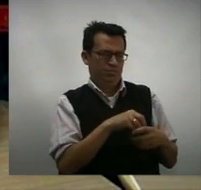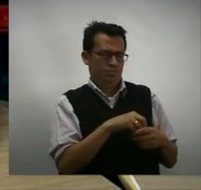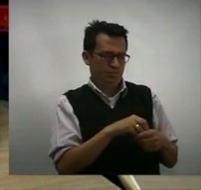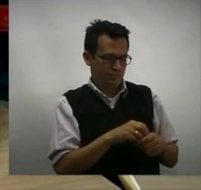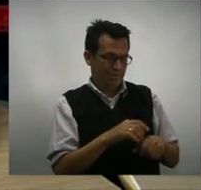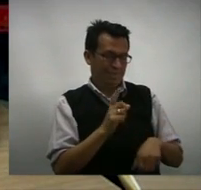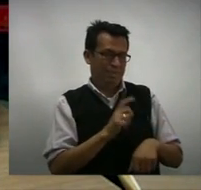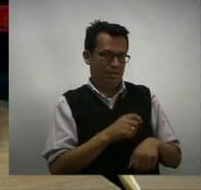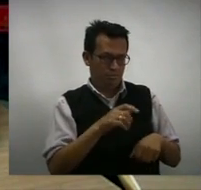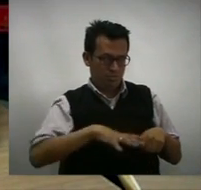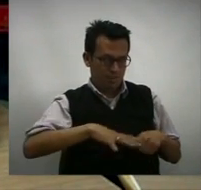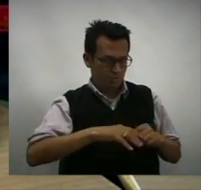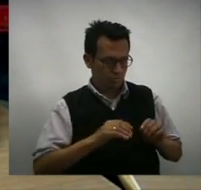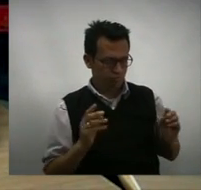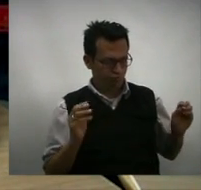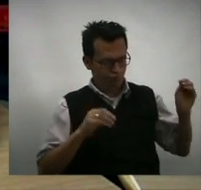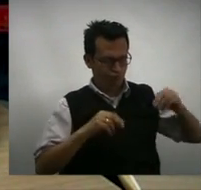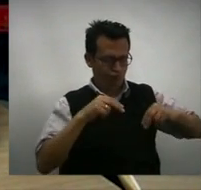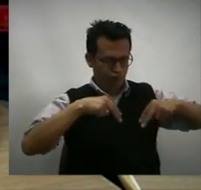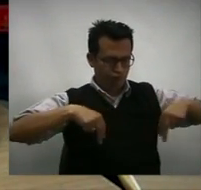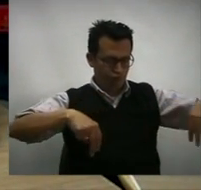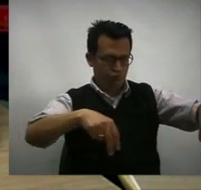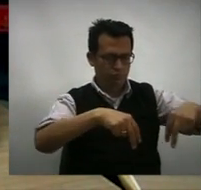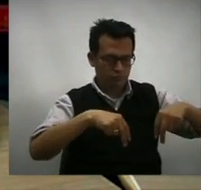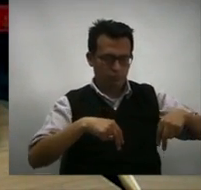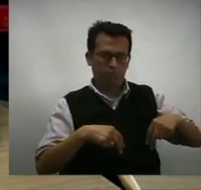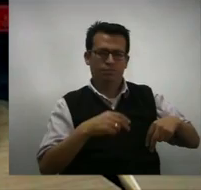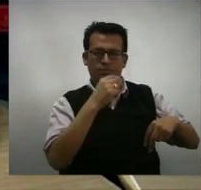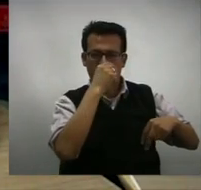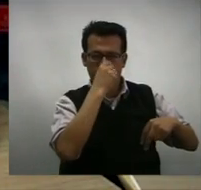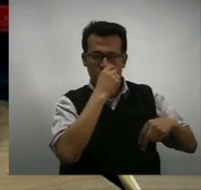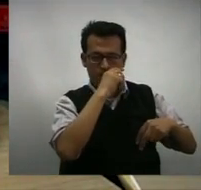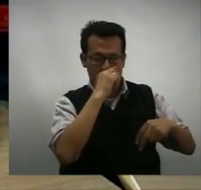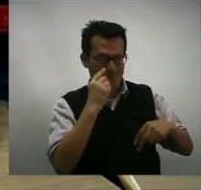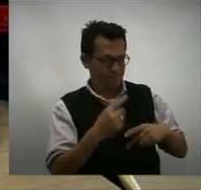en el espacio-tiempo una fuerza productiva cuyo efecto debe superar